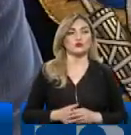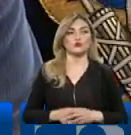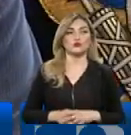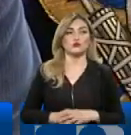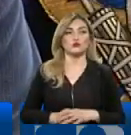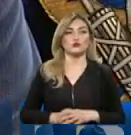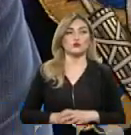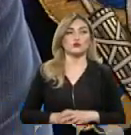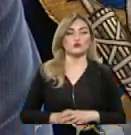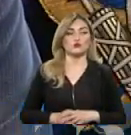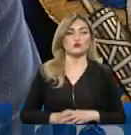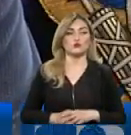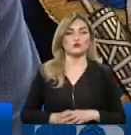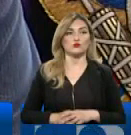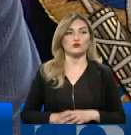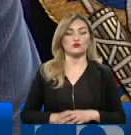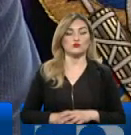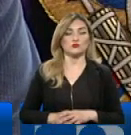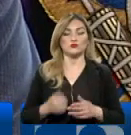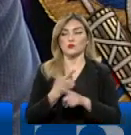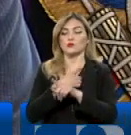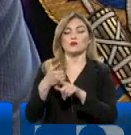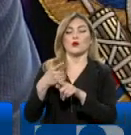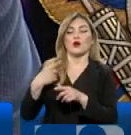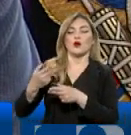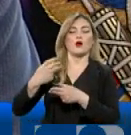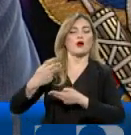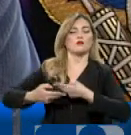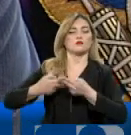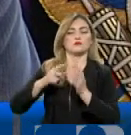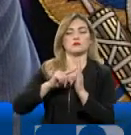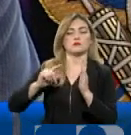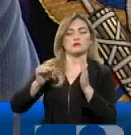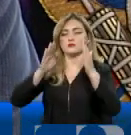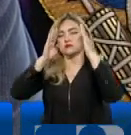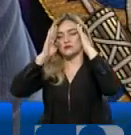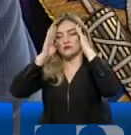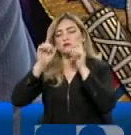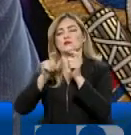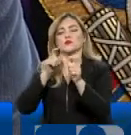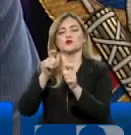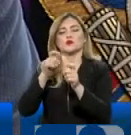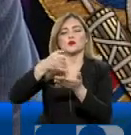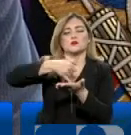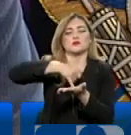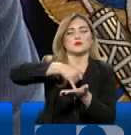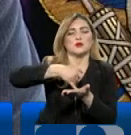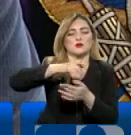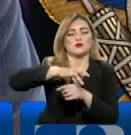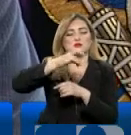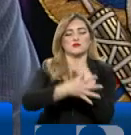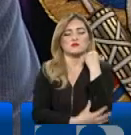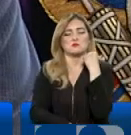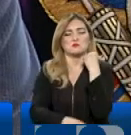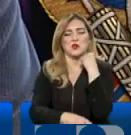A liberar recursos financieros para poder atender a los más débiles, a los más desprotegidos, a los más abandonados,